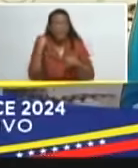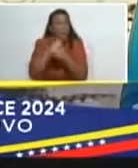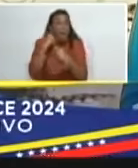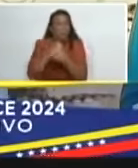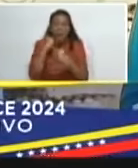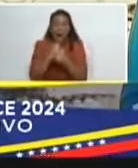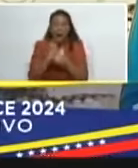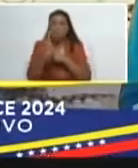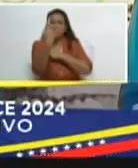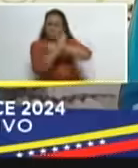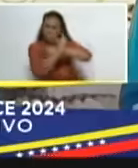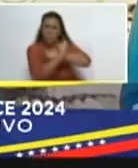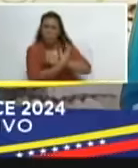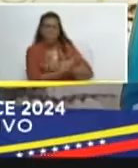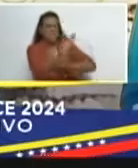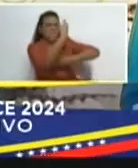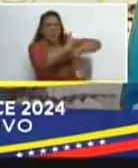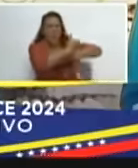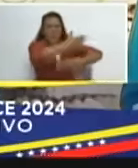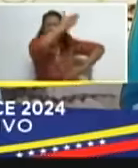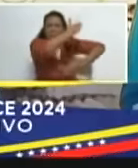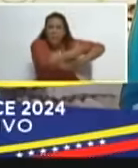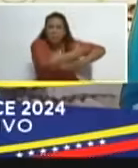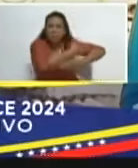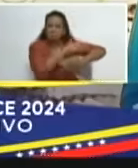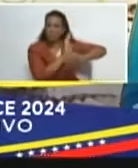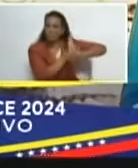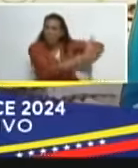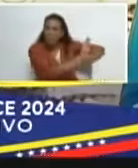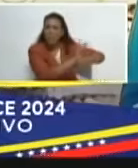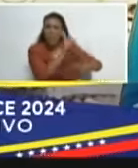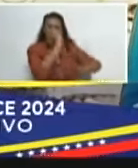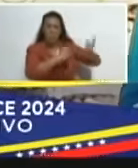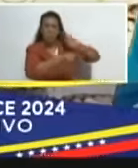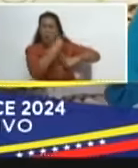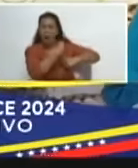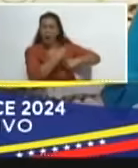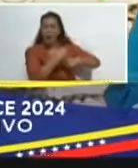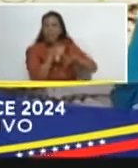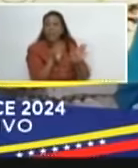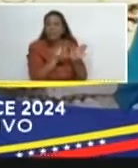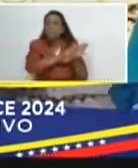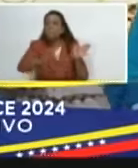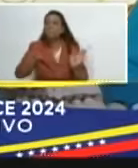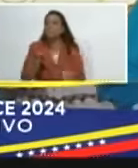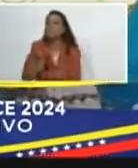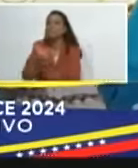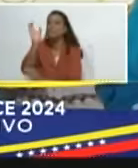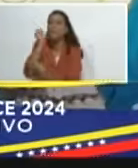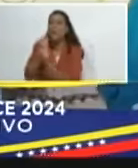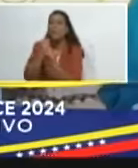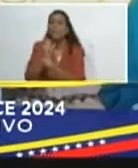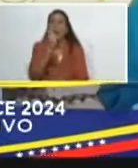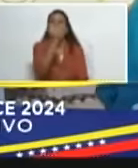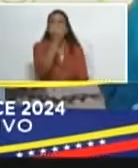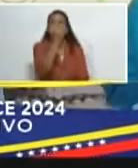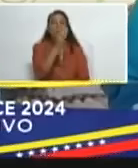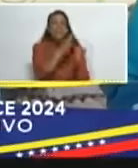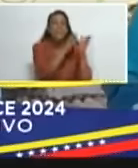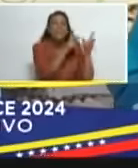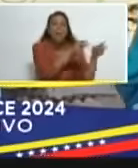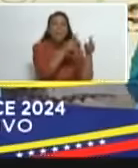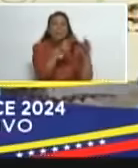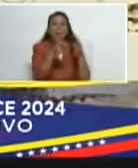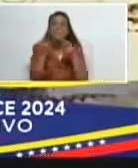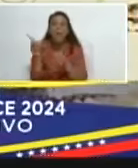con amenazas, con sanciones, con conspiración, pero trabajando, 11 trimestres de